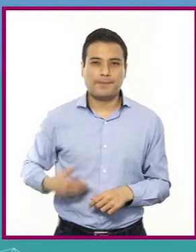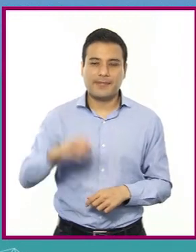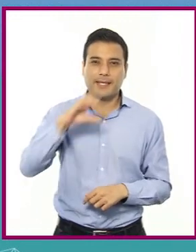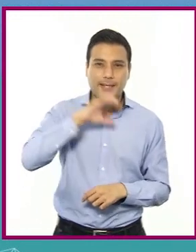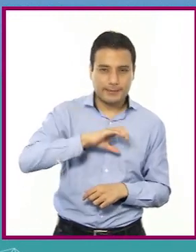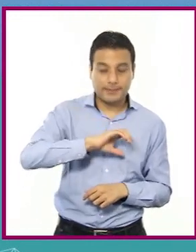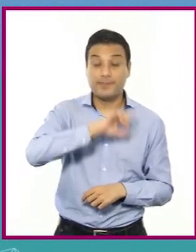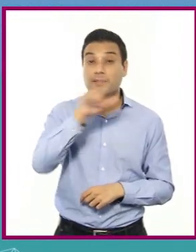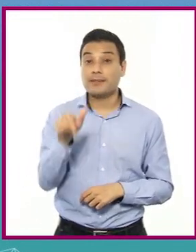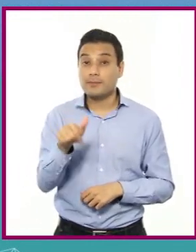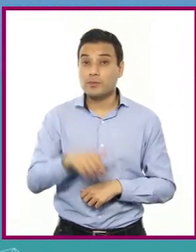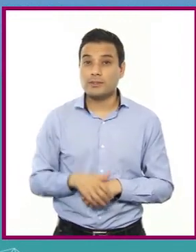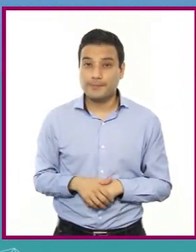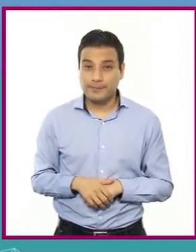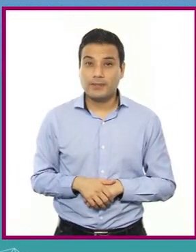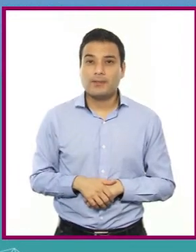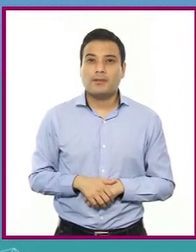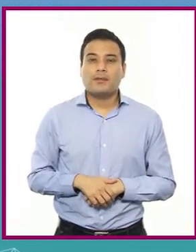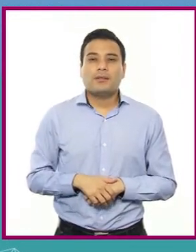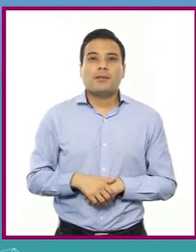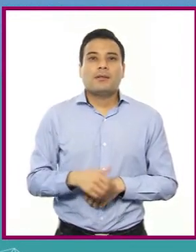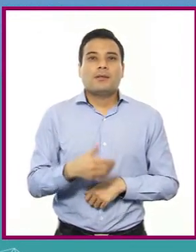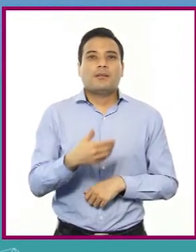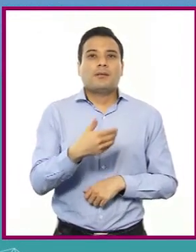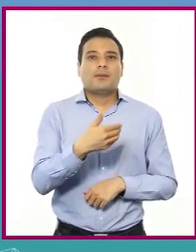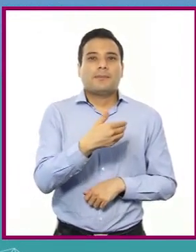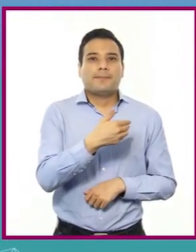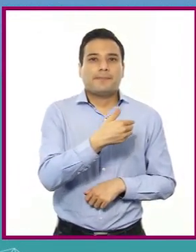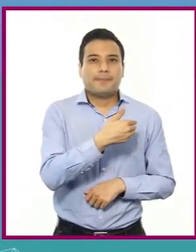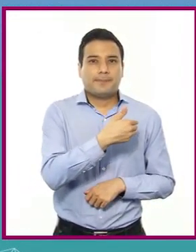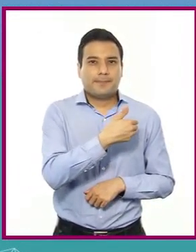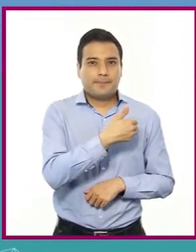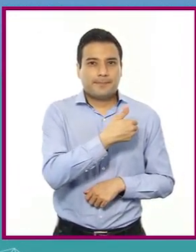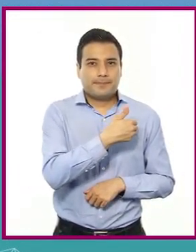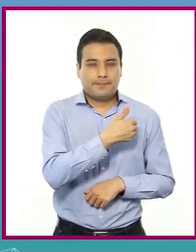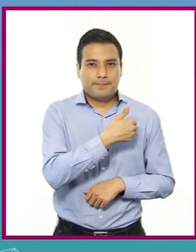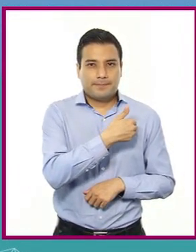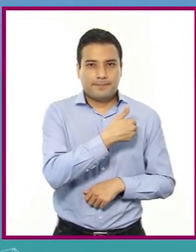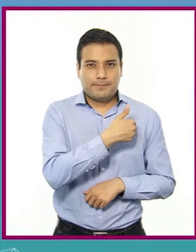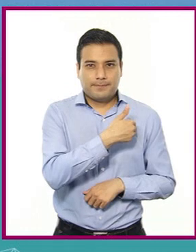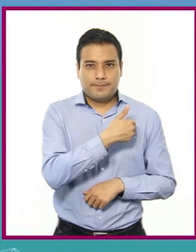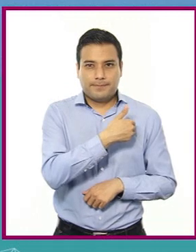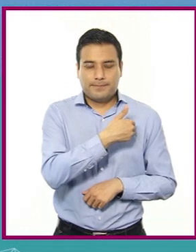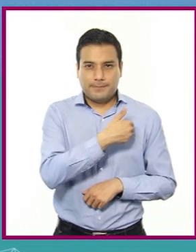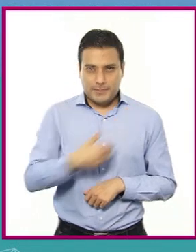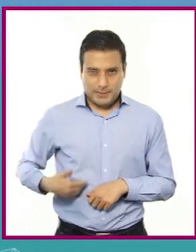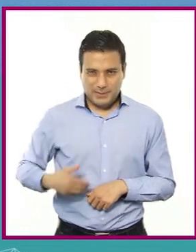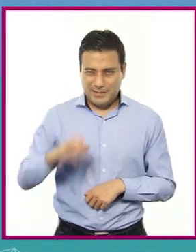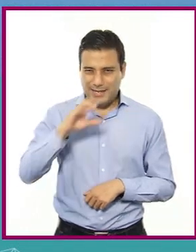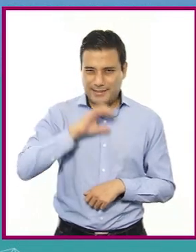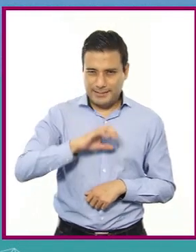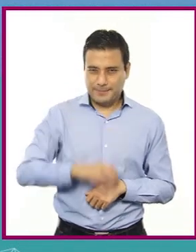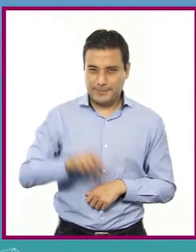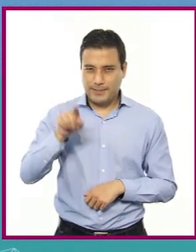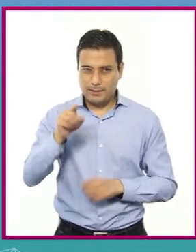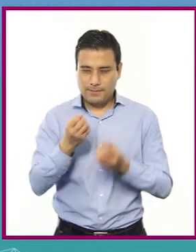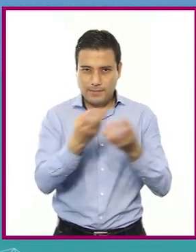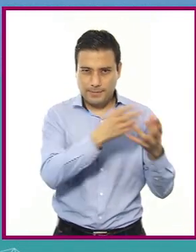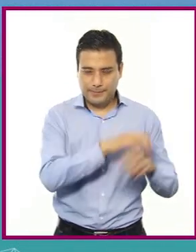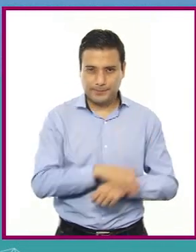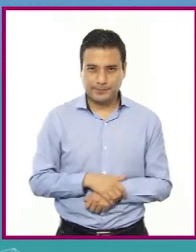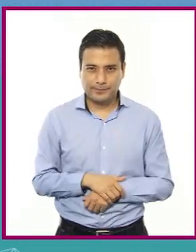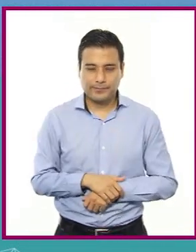del presidente Lázaro Cárdenas que se tomaron medidas para la expropiación de haciendas y la división de sus